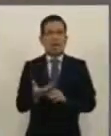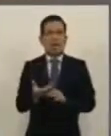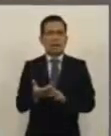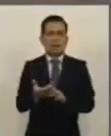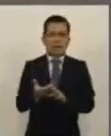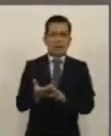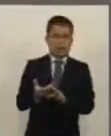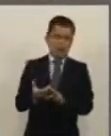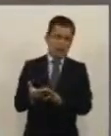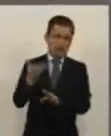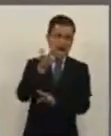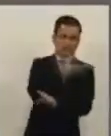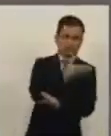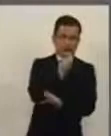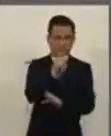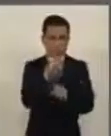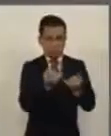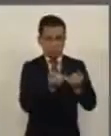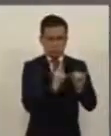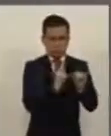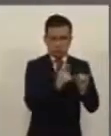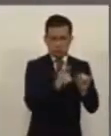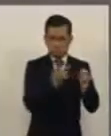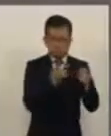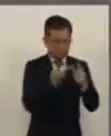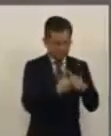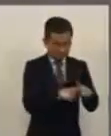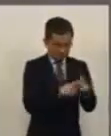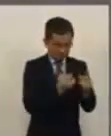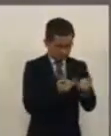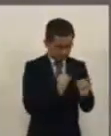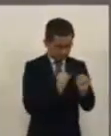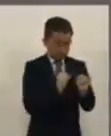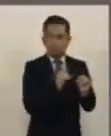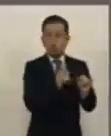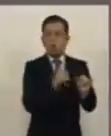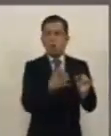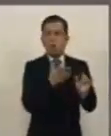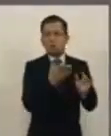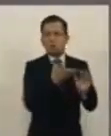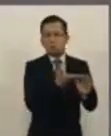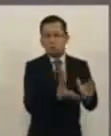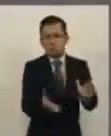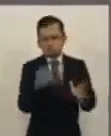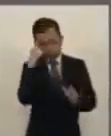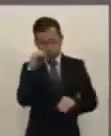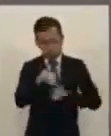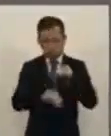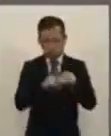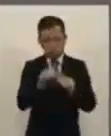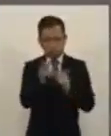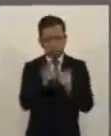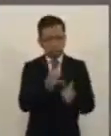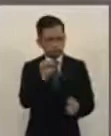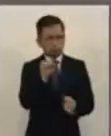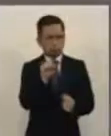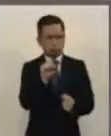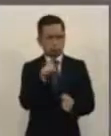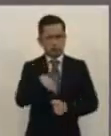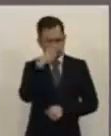en el ayer de la lucha de la independencia, marcó la pauta para el constitucionalismo mexicano, pero también